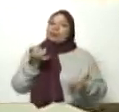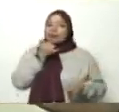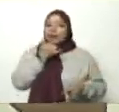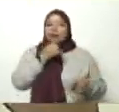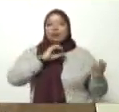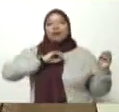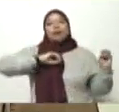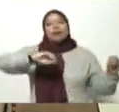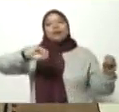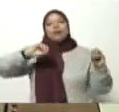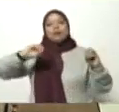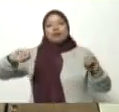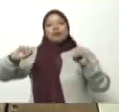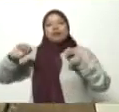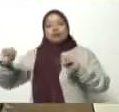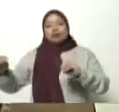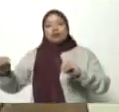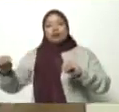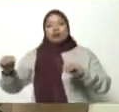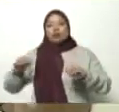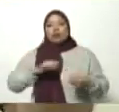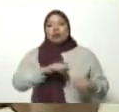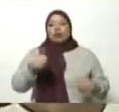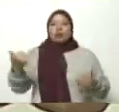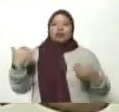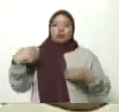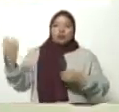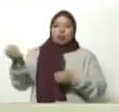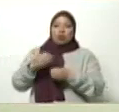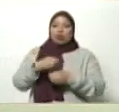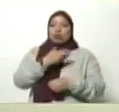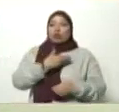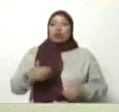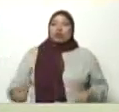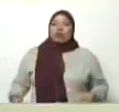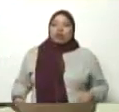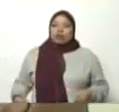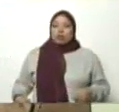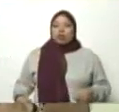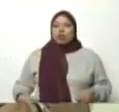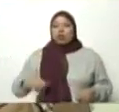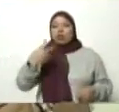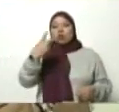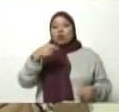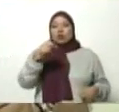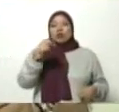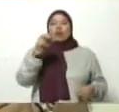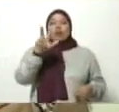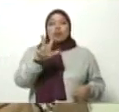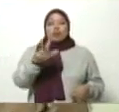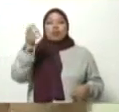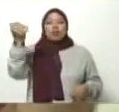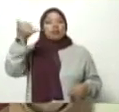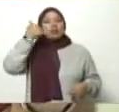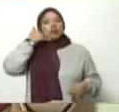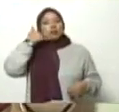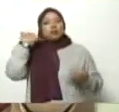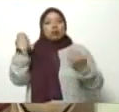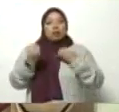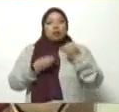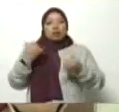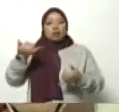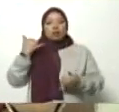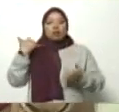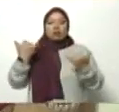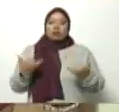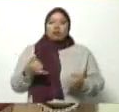llamados? 600 llamados. En cada intervención pública el presidente hacía 2 y 3 llamados. Ah, vamos a sentarnos.